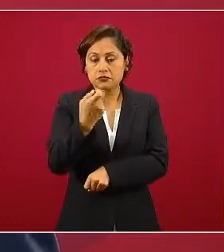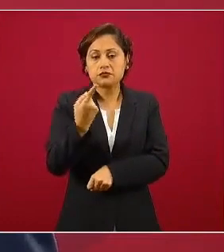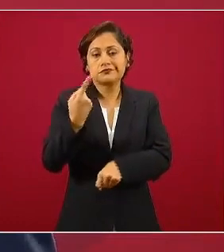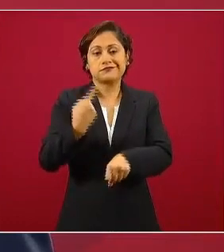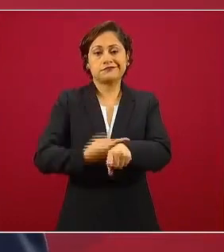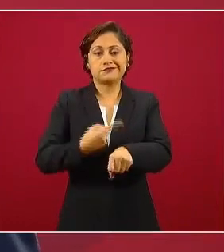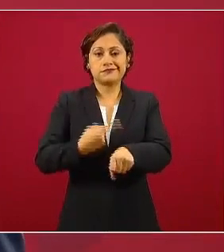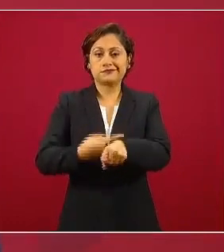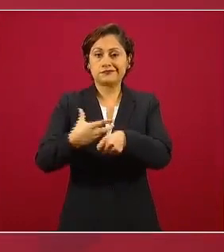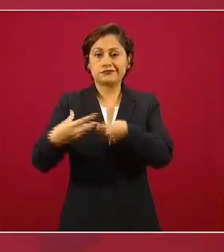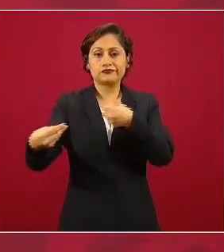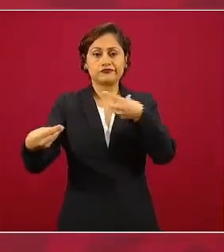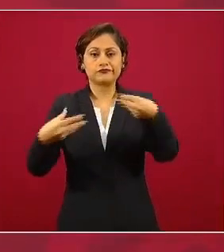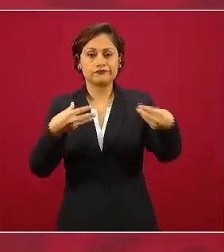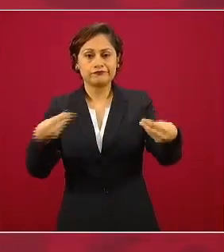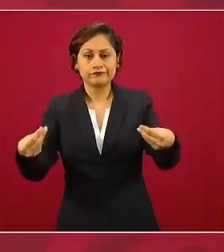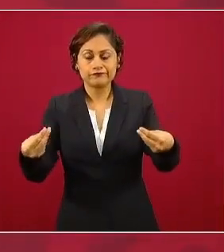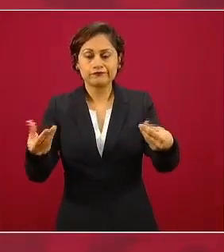Estamos